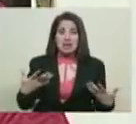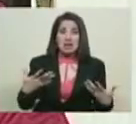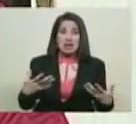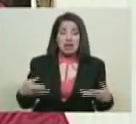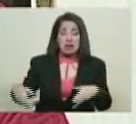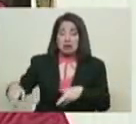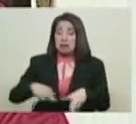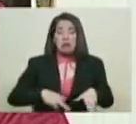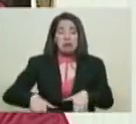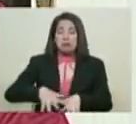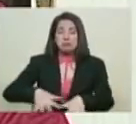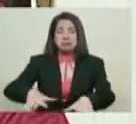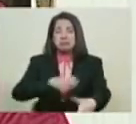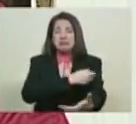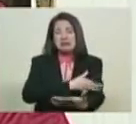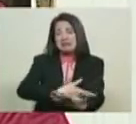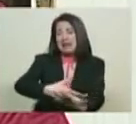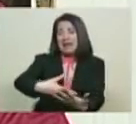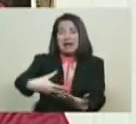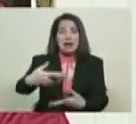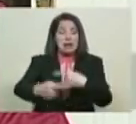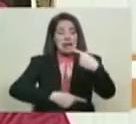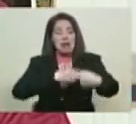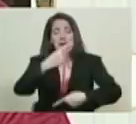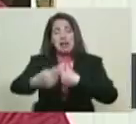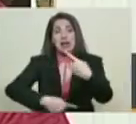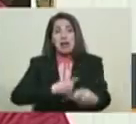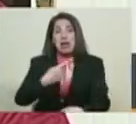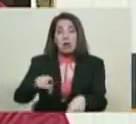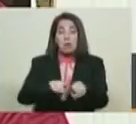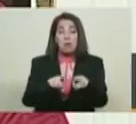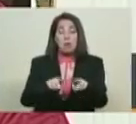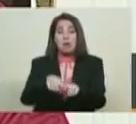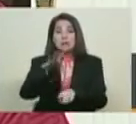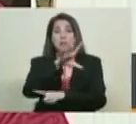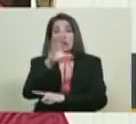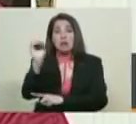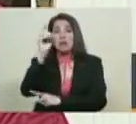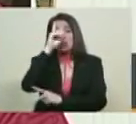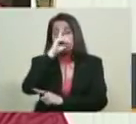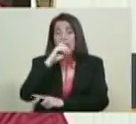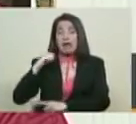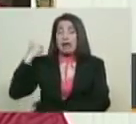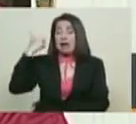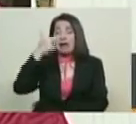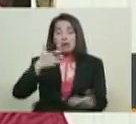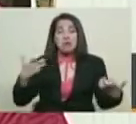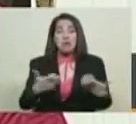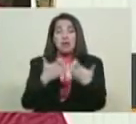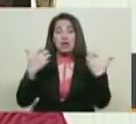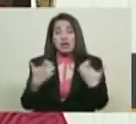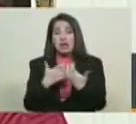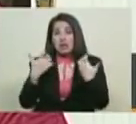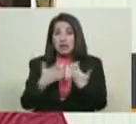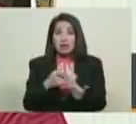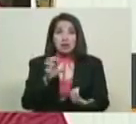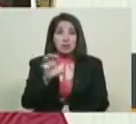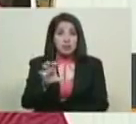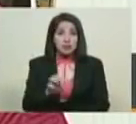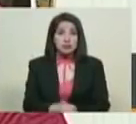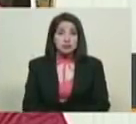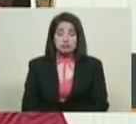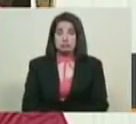de sangre que van a correr y duraría 50 años de violencia y de guerra en el país.